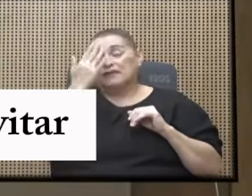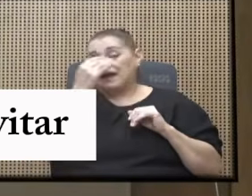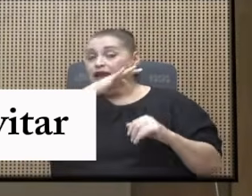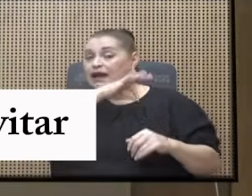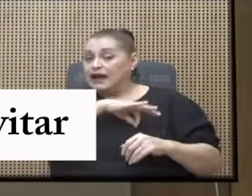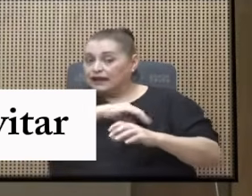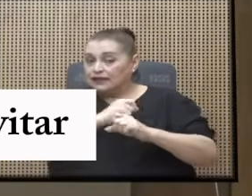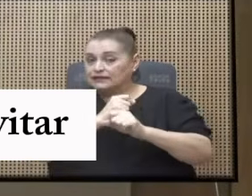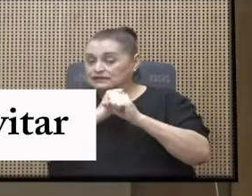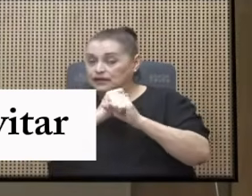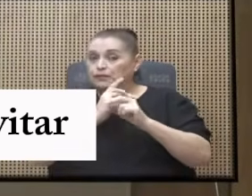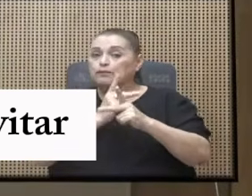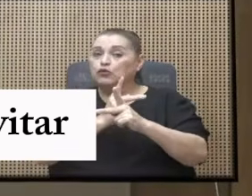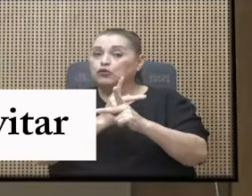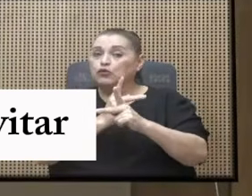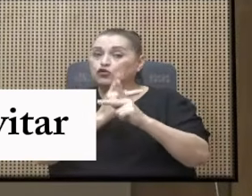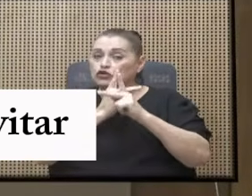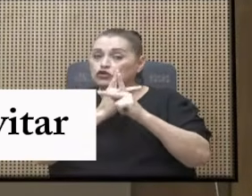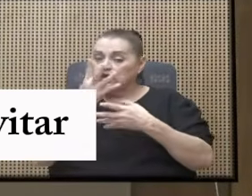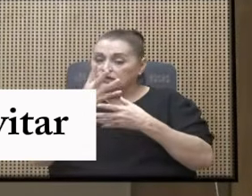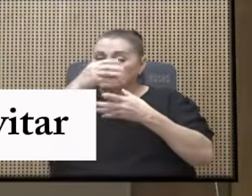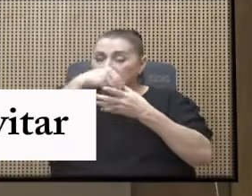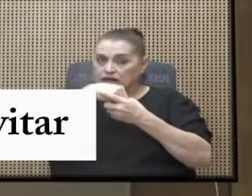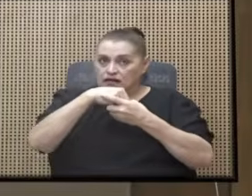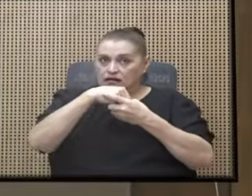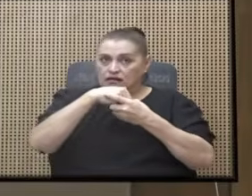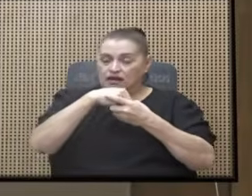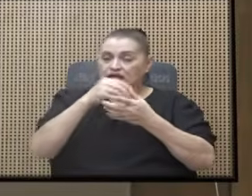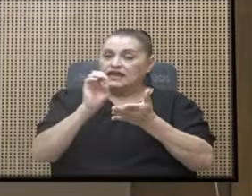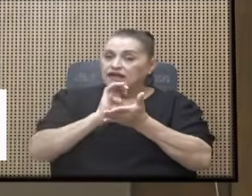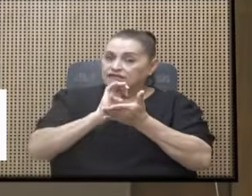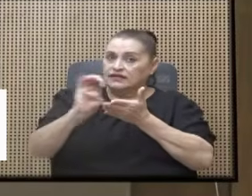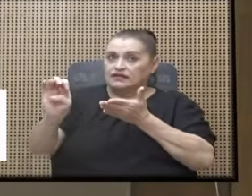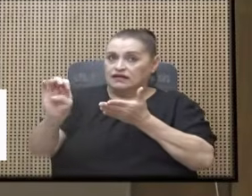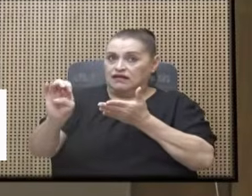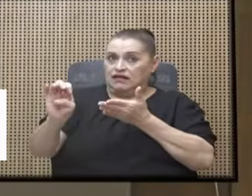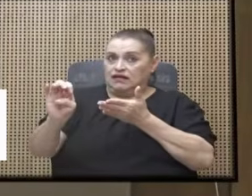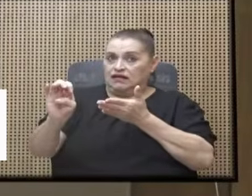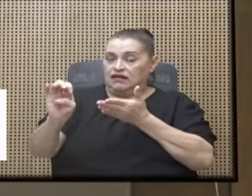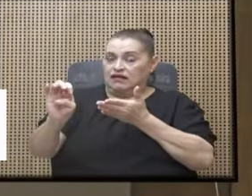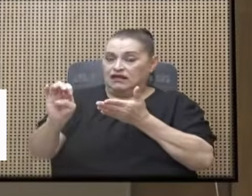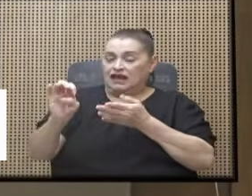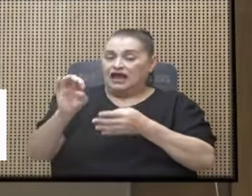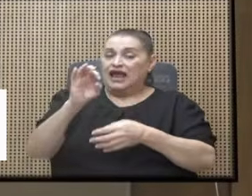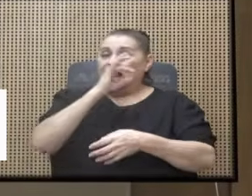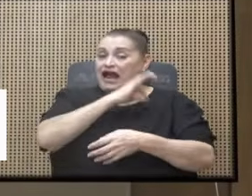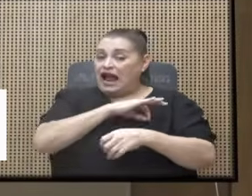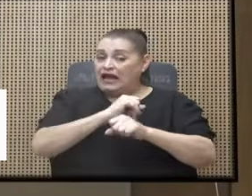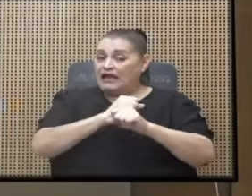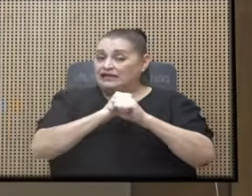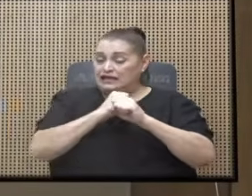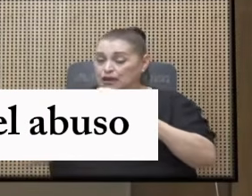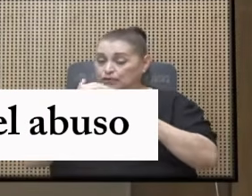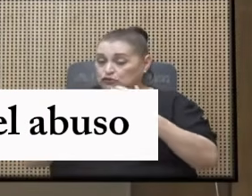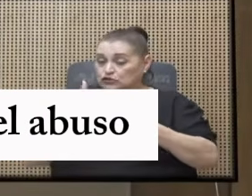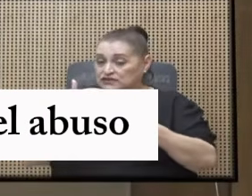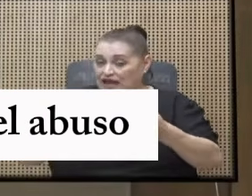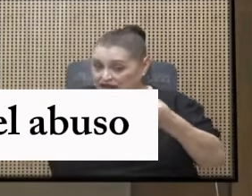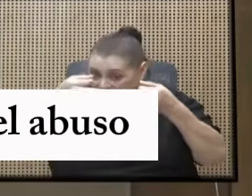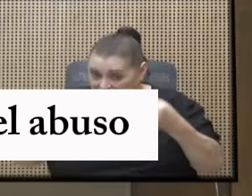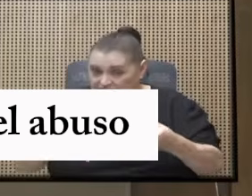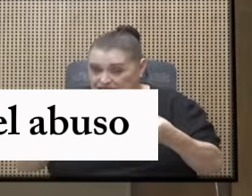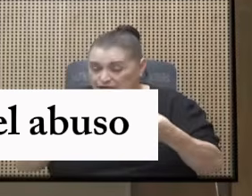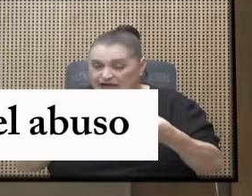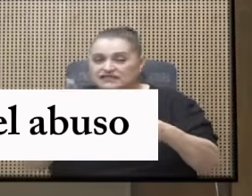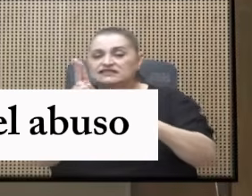garantizar esa protección integral, para evitar que una garantía procesal legítima sea